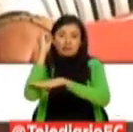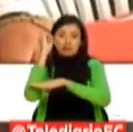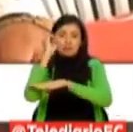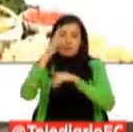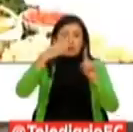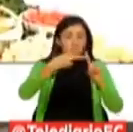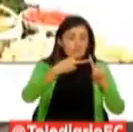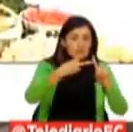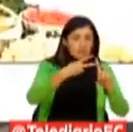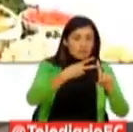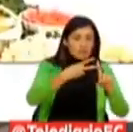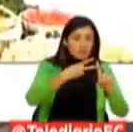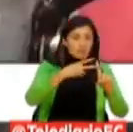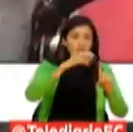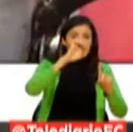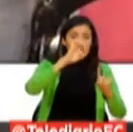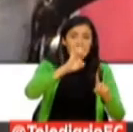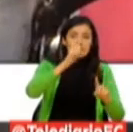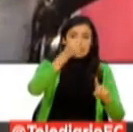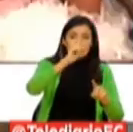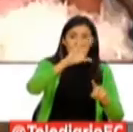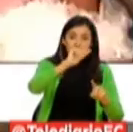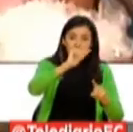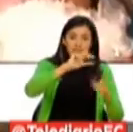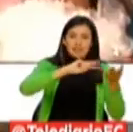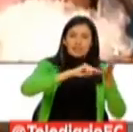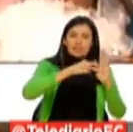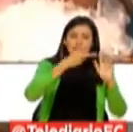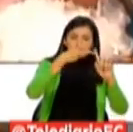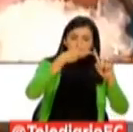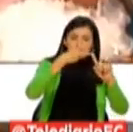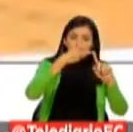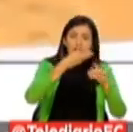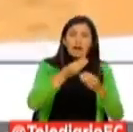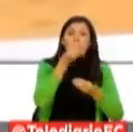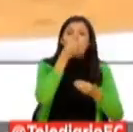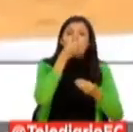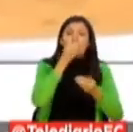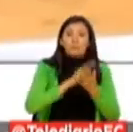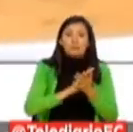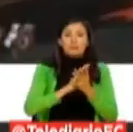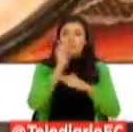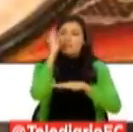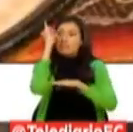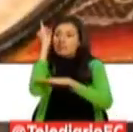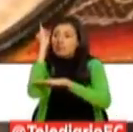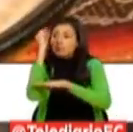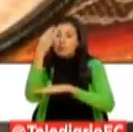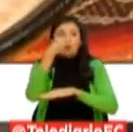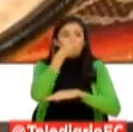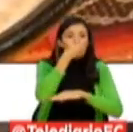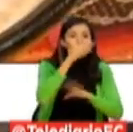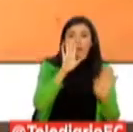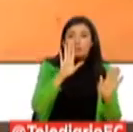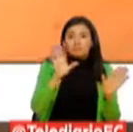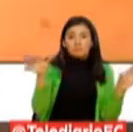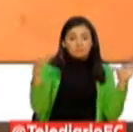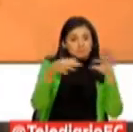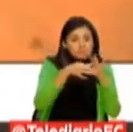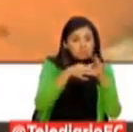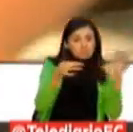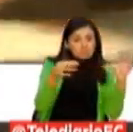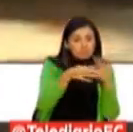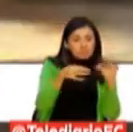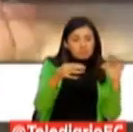comida cercana al templo. A su vez, la palabra esca la tomaron los romanos. Cuando fueron a España la tomaron de